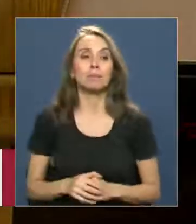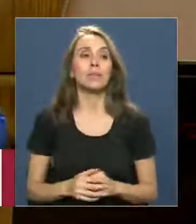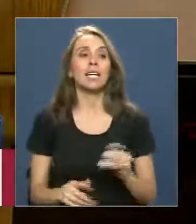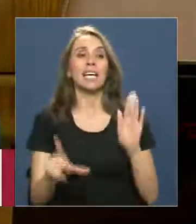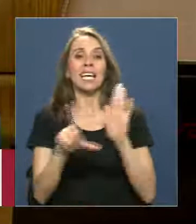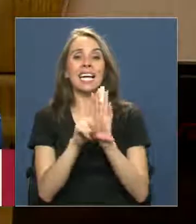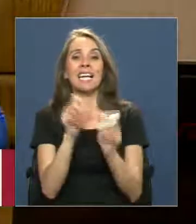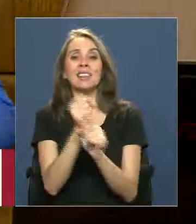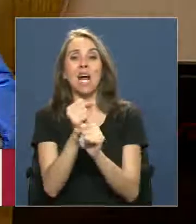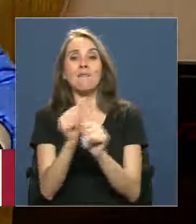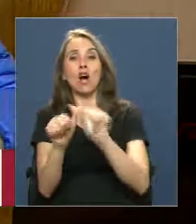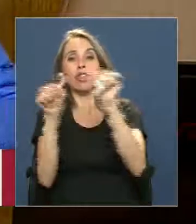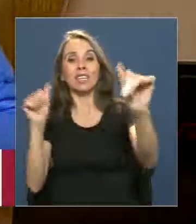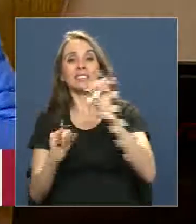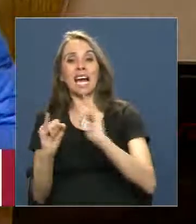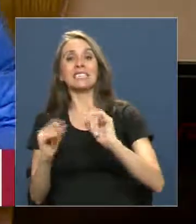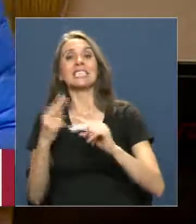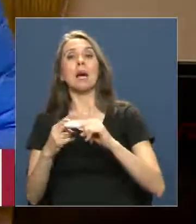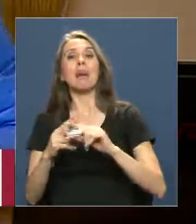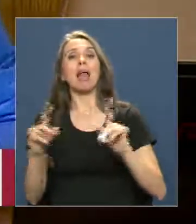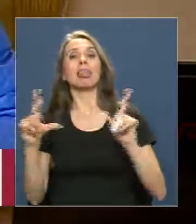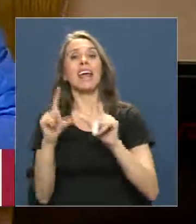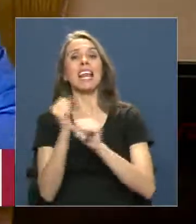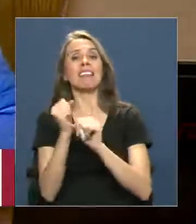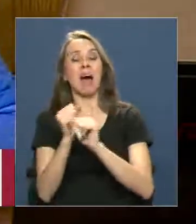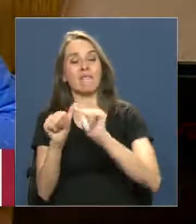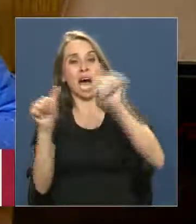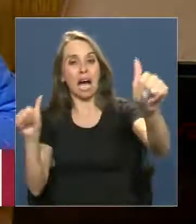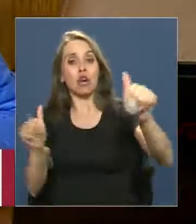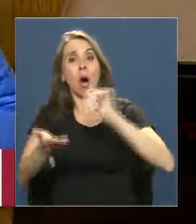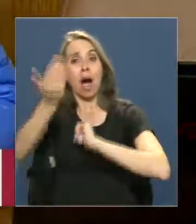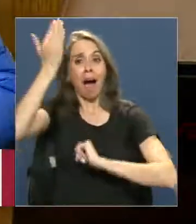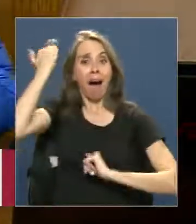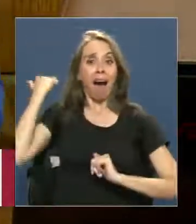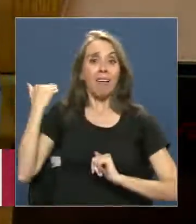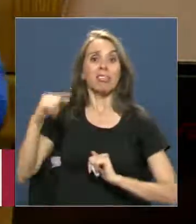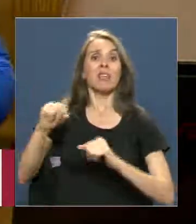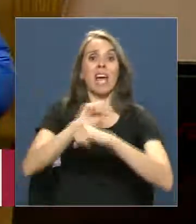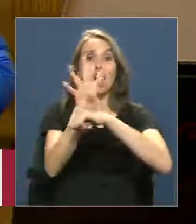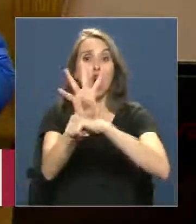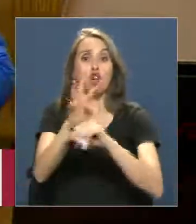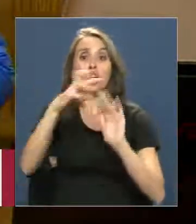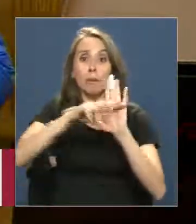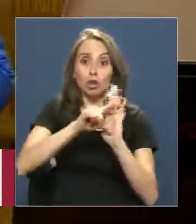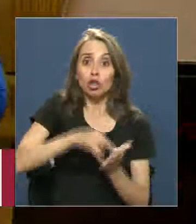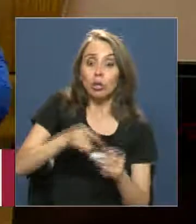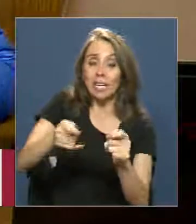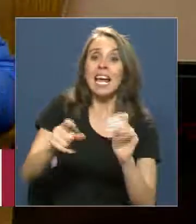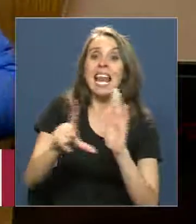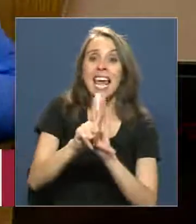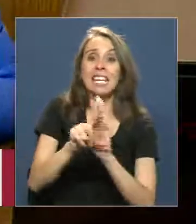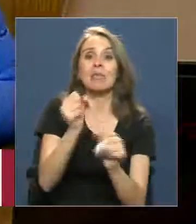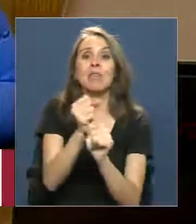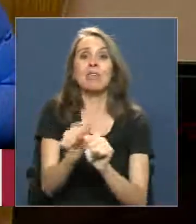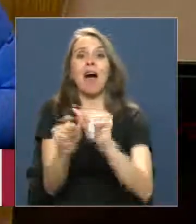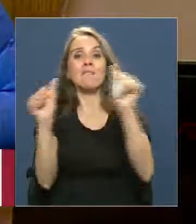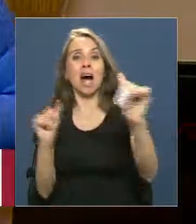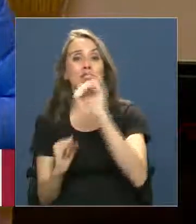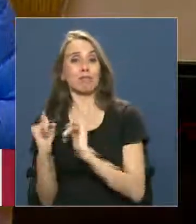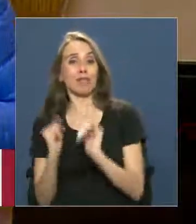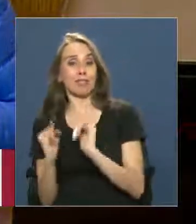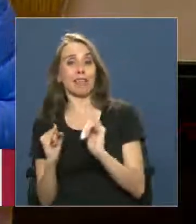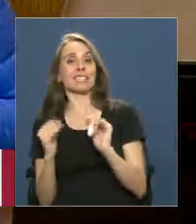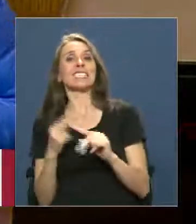de teletrabajo, que fue presentada con mucha anterioridad a esta situación. La ley de teletrabajo o cualquier discusión respecto de